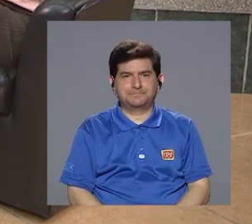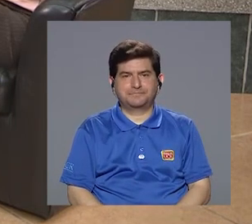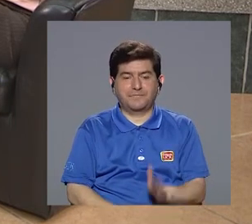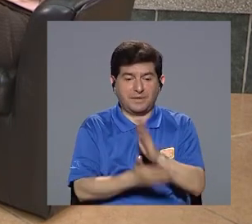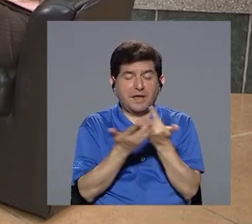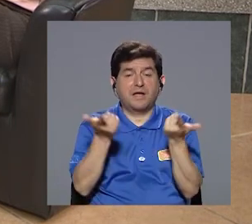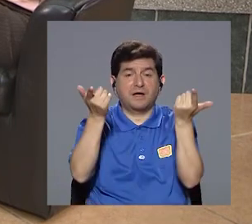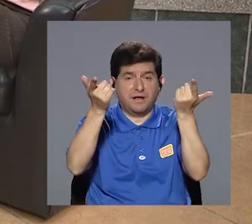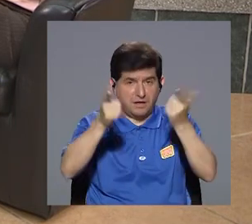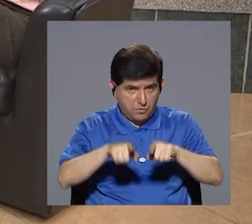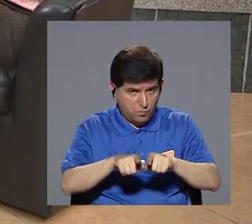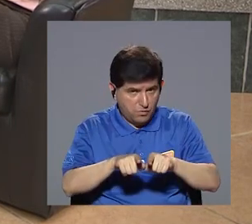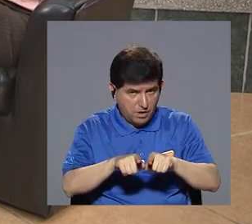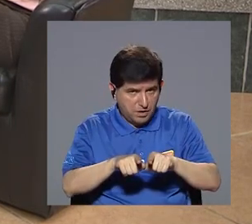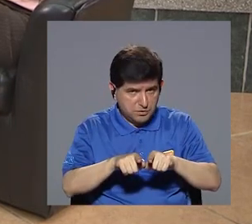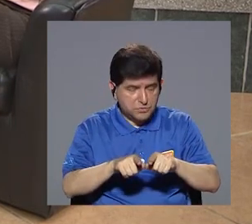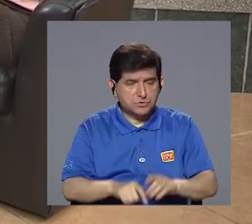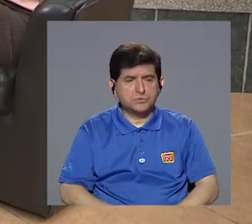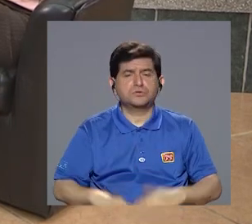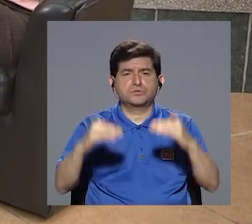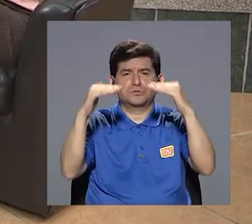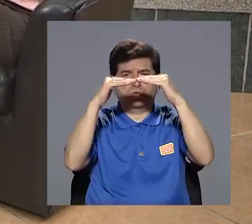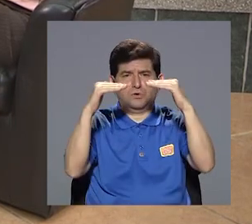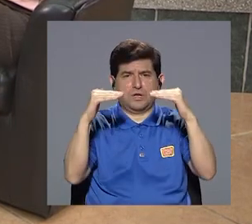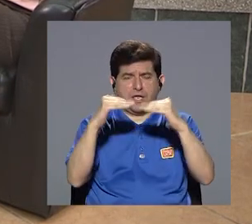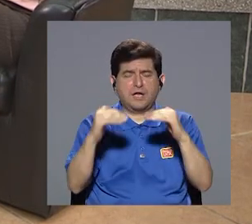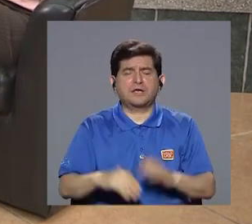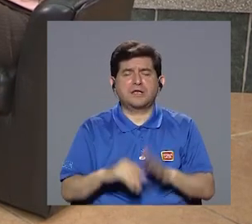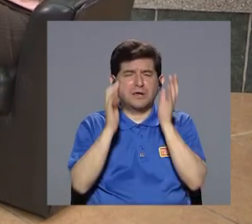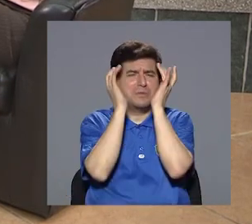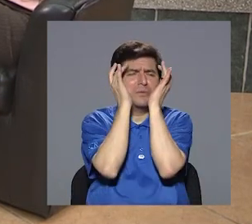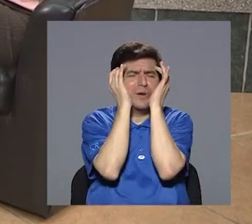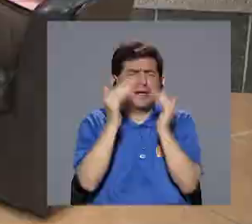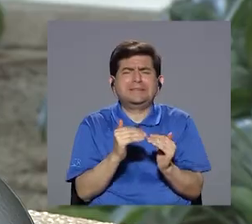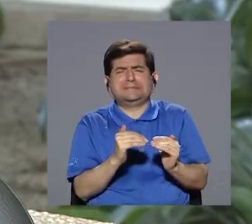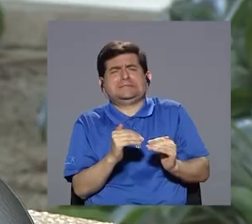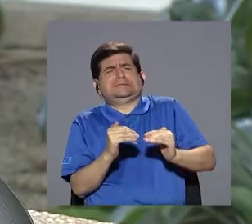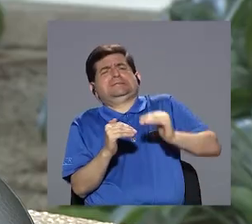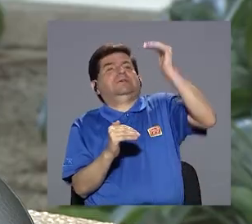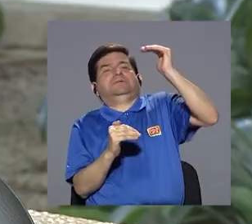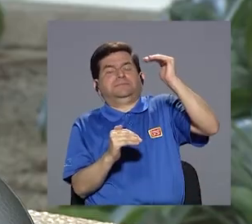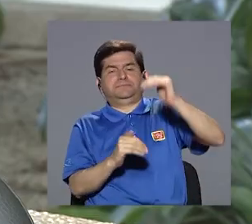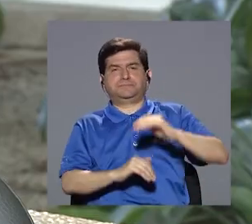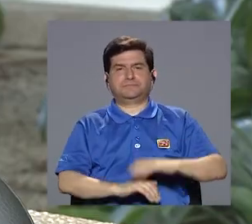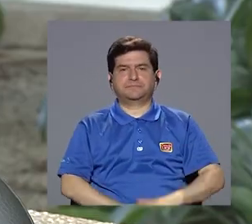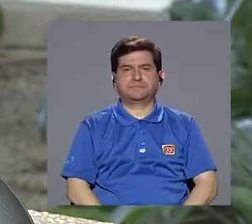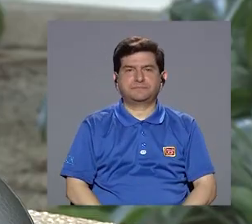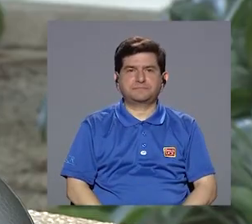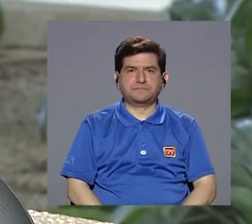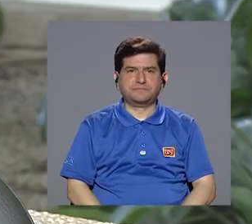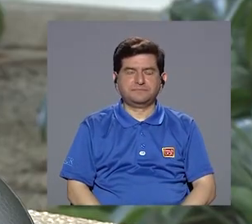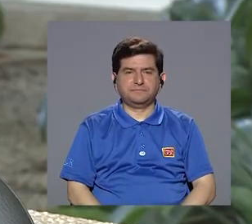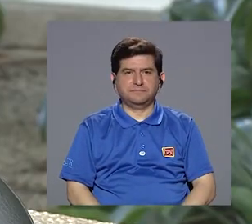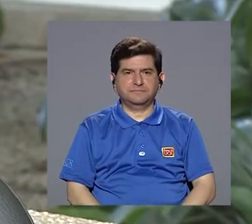En algunos de los casos, los niveles de ansiedad son muy altos. Y además,